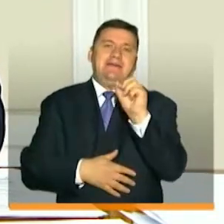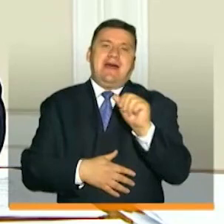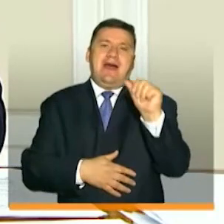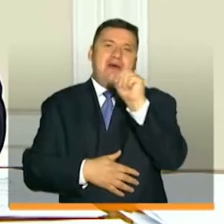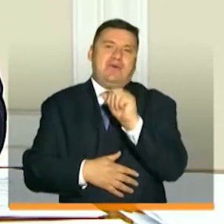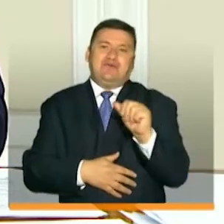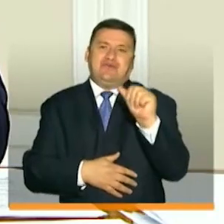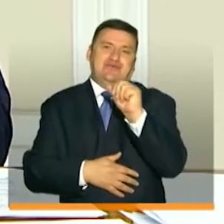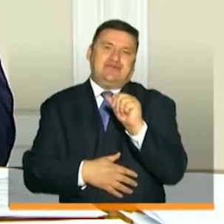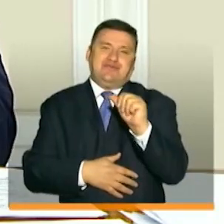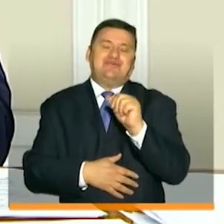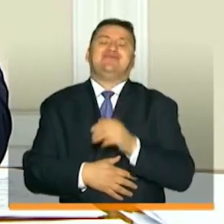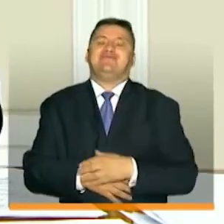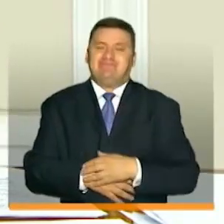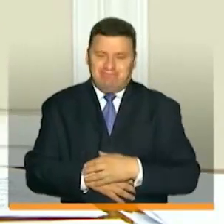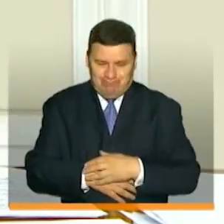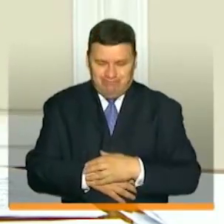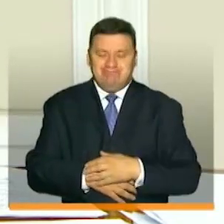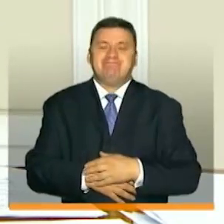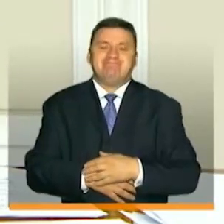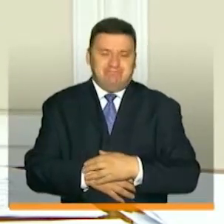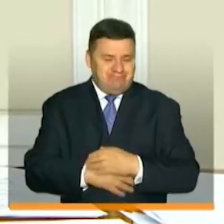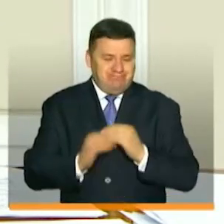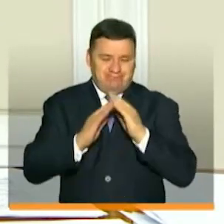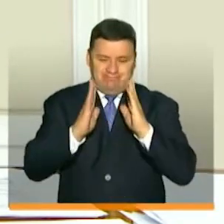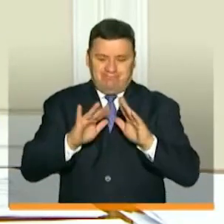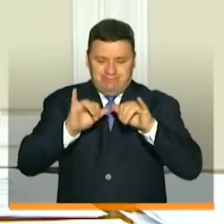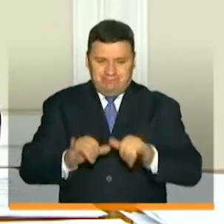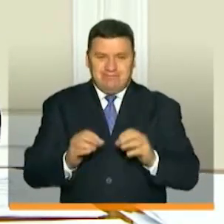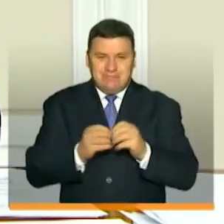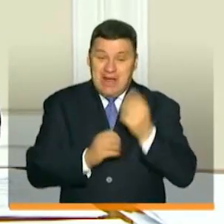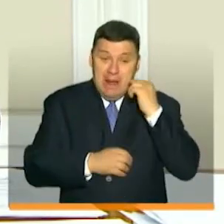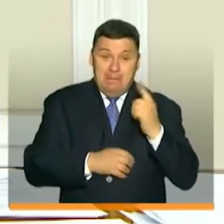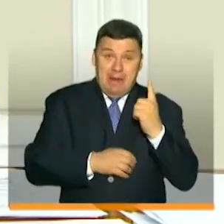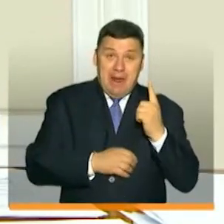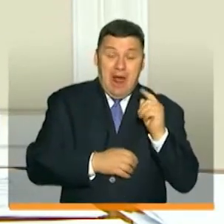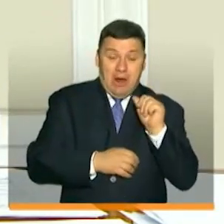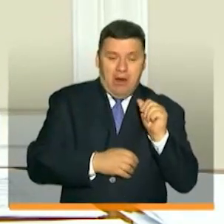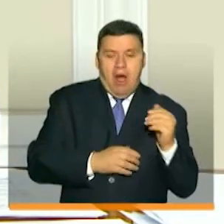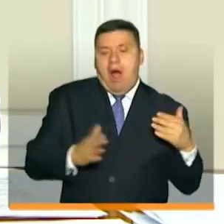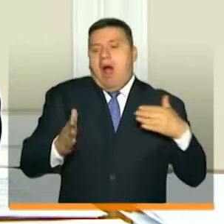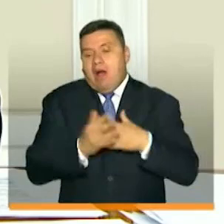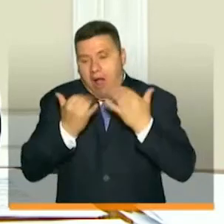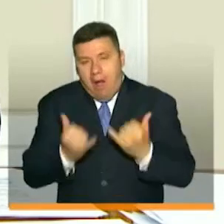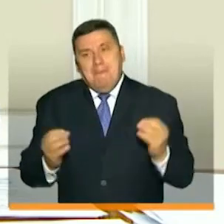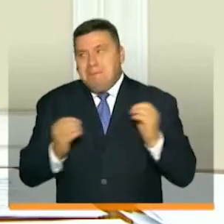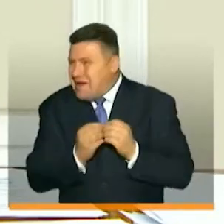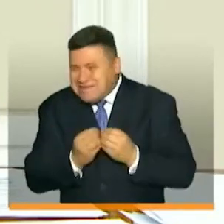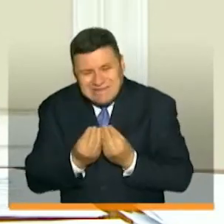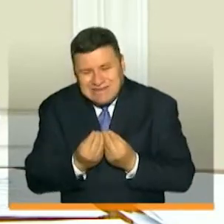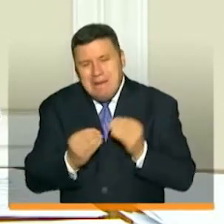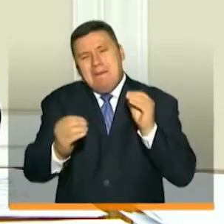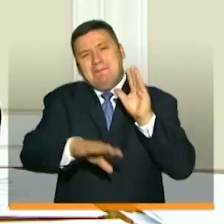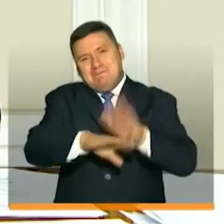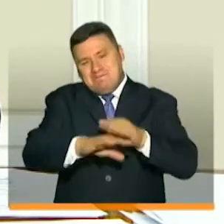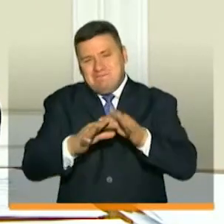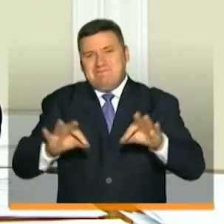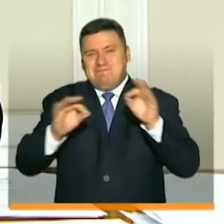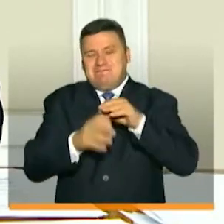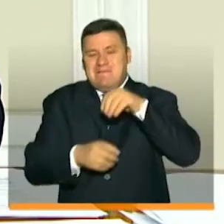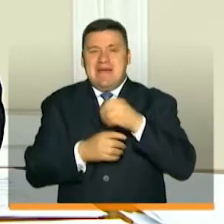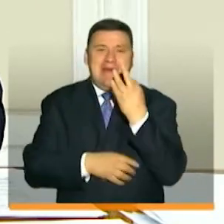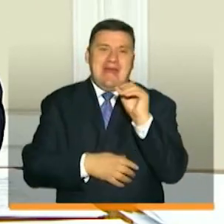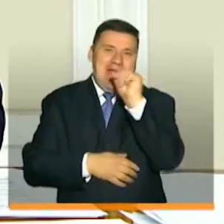agosto. Se extiende el aislamiento preventivo obligatorio hasta el 30 de agosto, pero con las siguientes